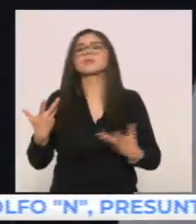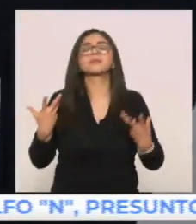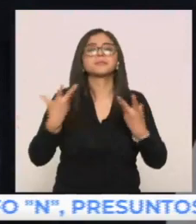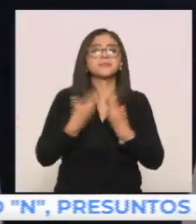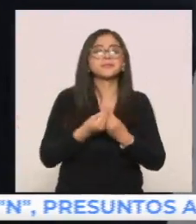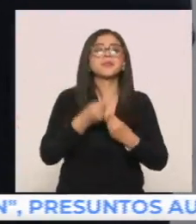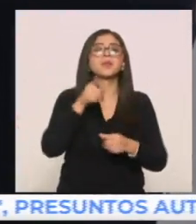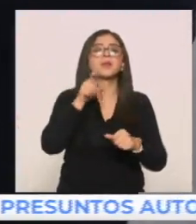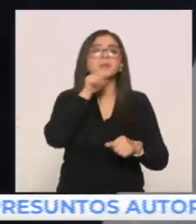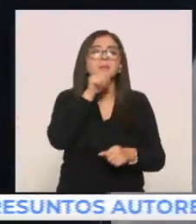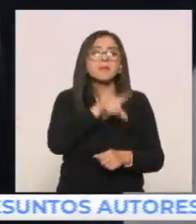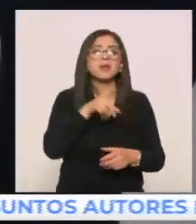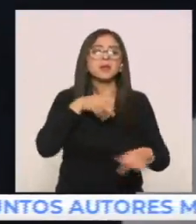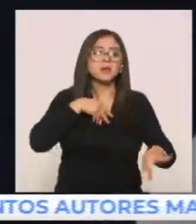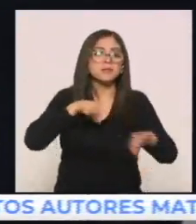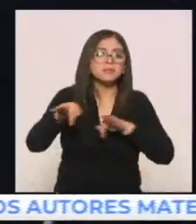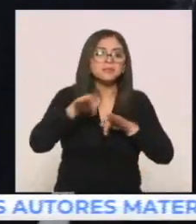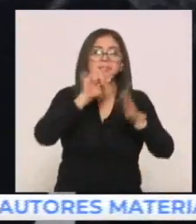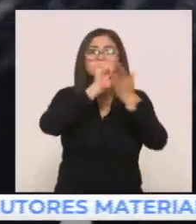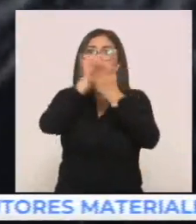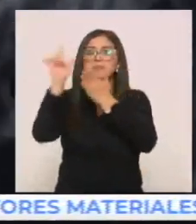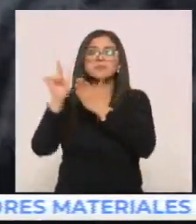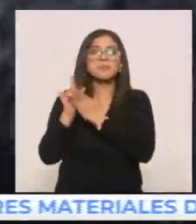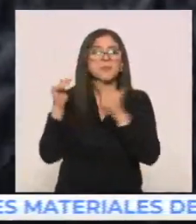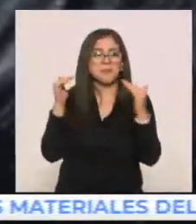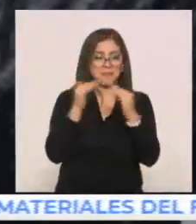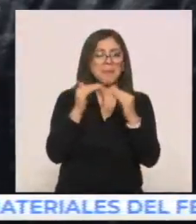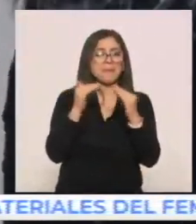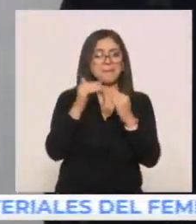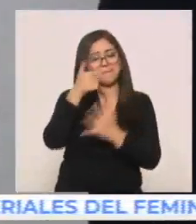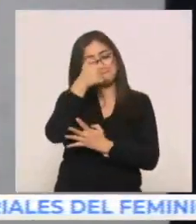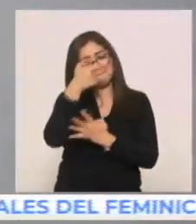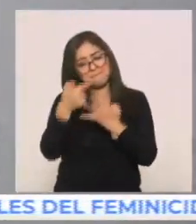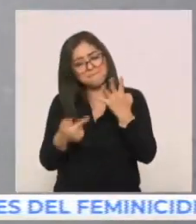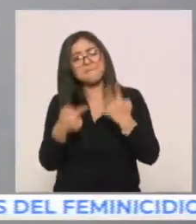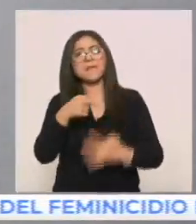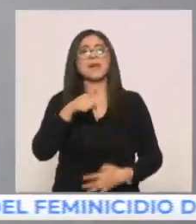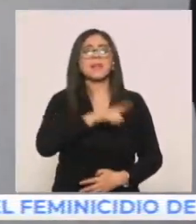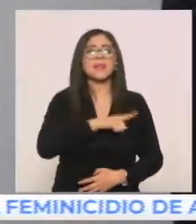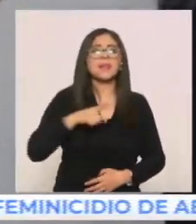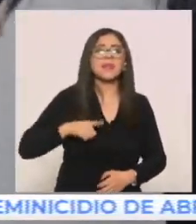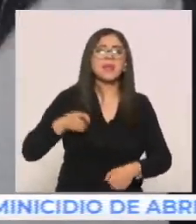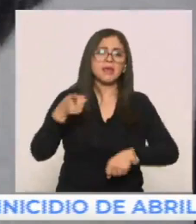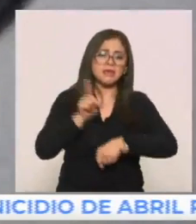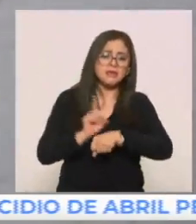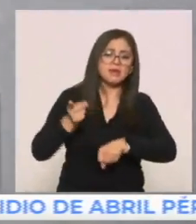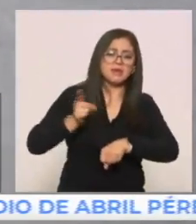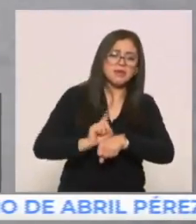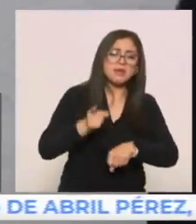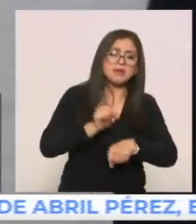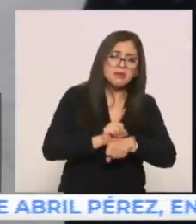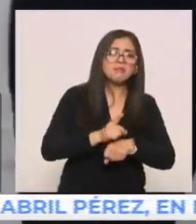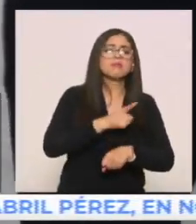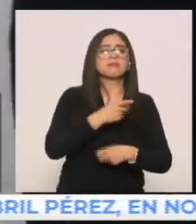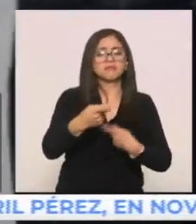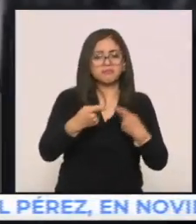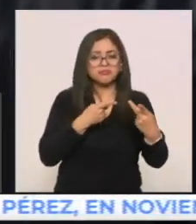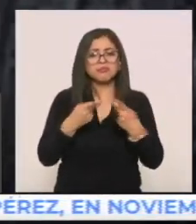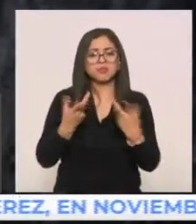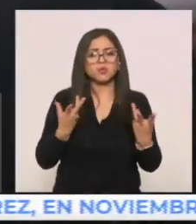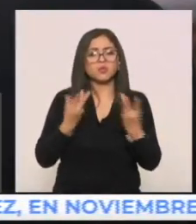de lo que implica el trabajo en casa, todo ese tipo de cosas que se deben de hacer diario, hay que participar en estas